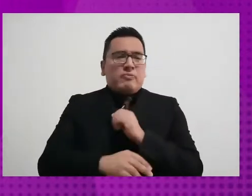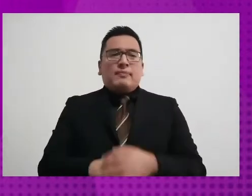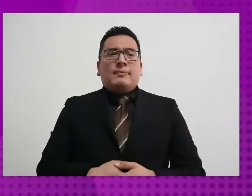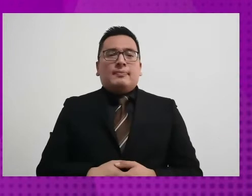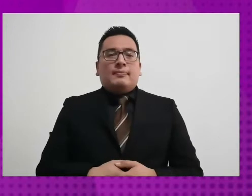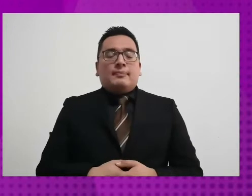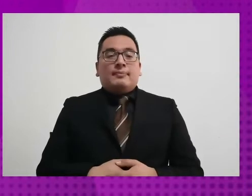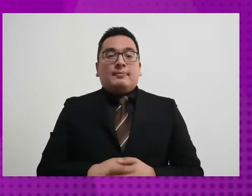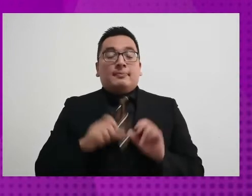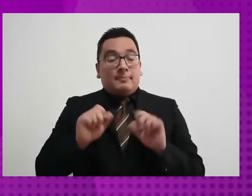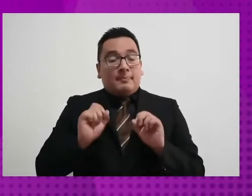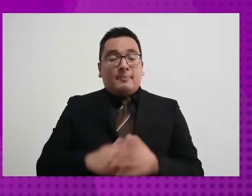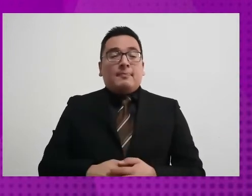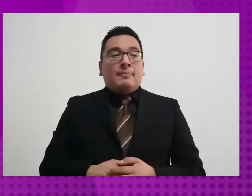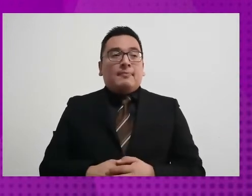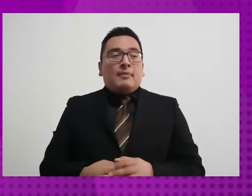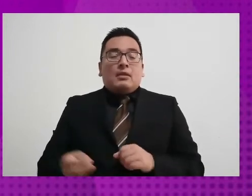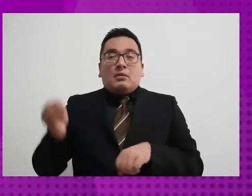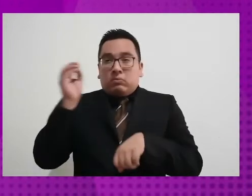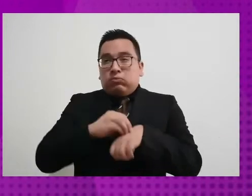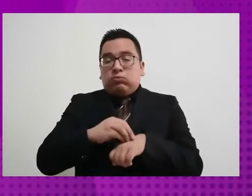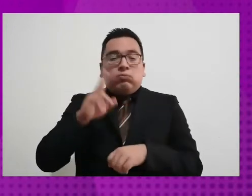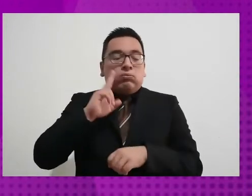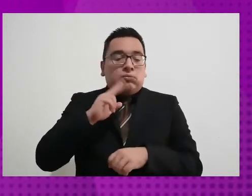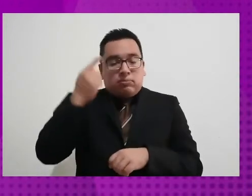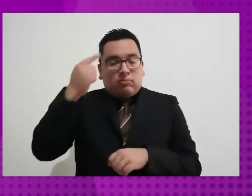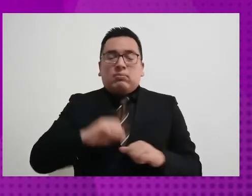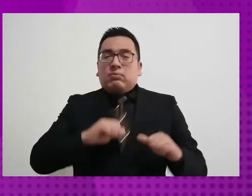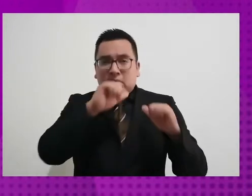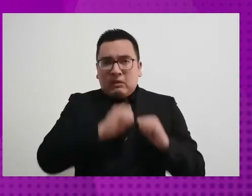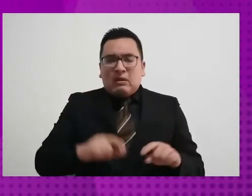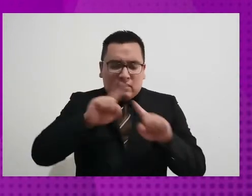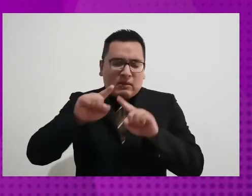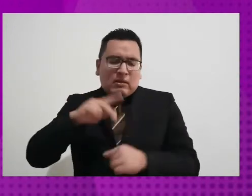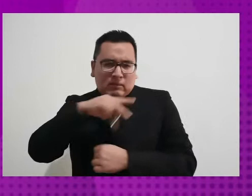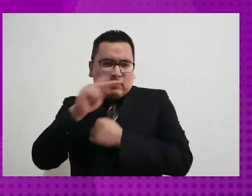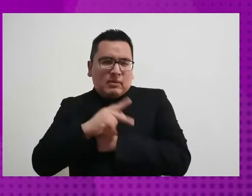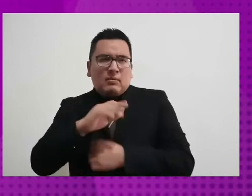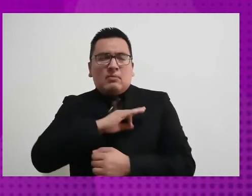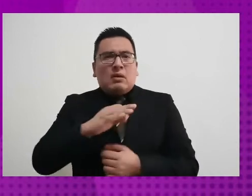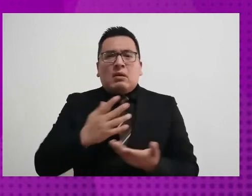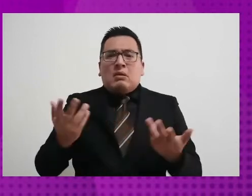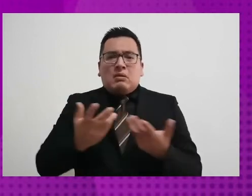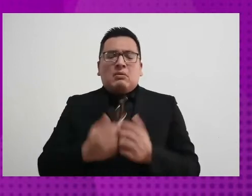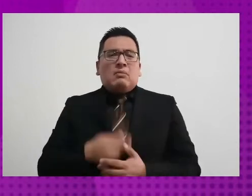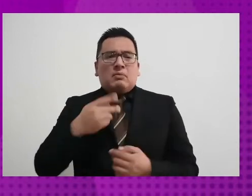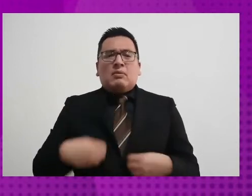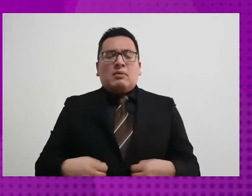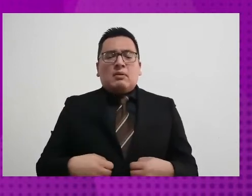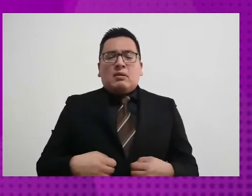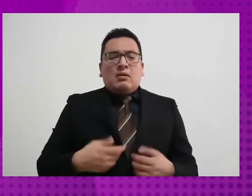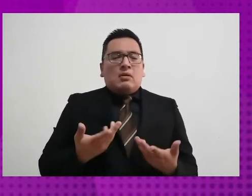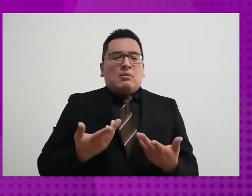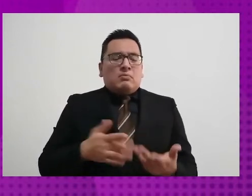estas reformas, además que establezca una ruta para que cualquier autoridad electoral en el país pueda acceder justamente a esta vía